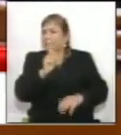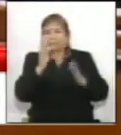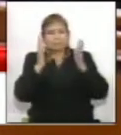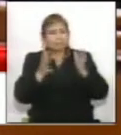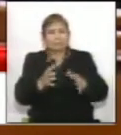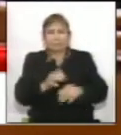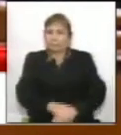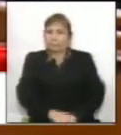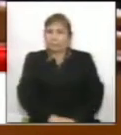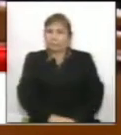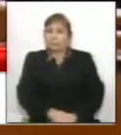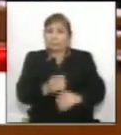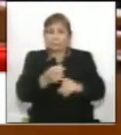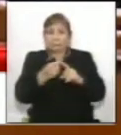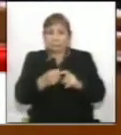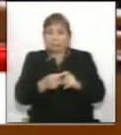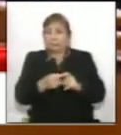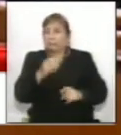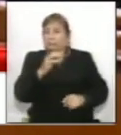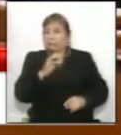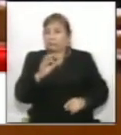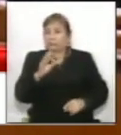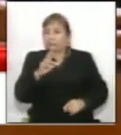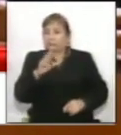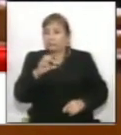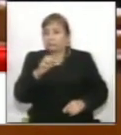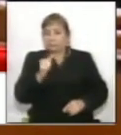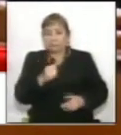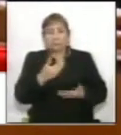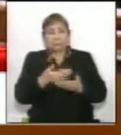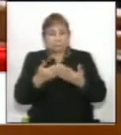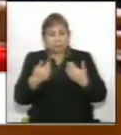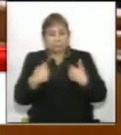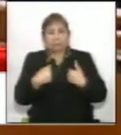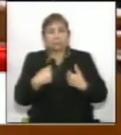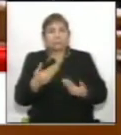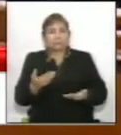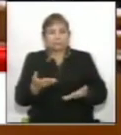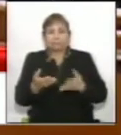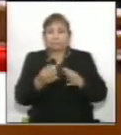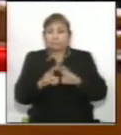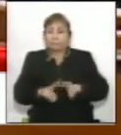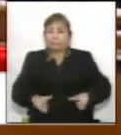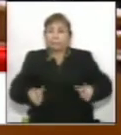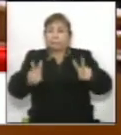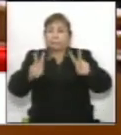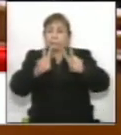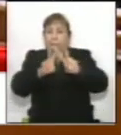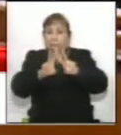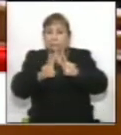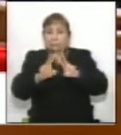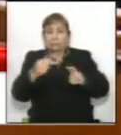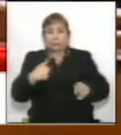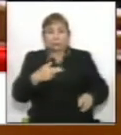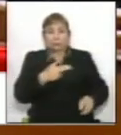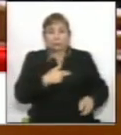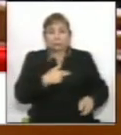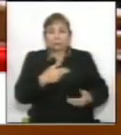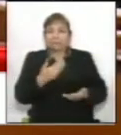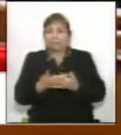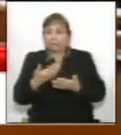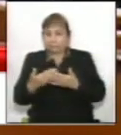impunes. Desde la bancada del FREPAP seremos consecuentes con nuestros principios y valores, porque nuestro pilar